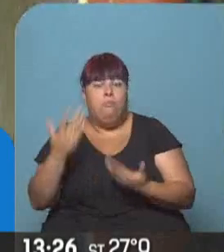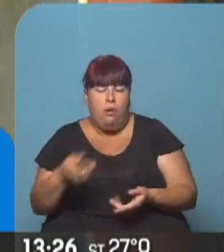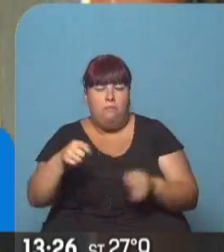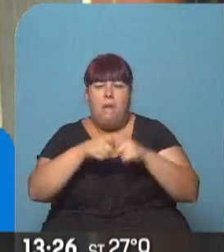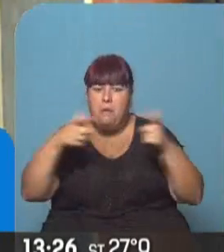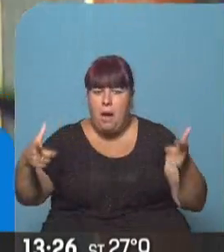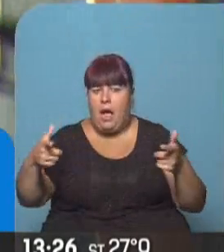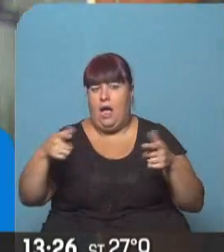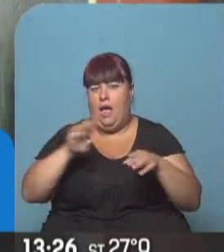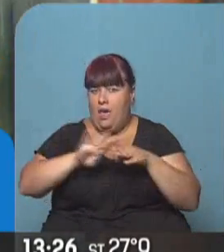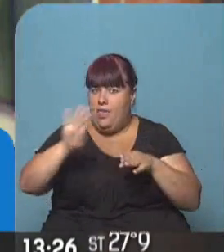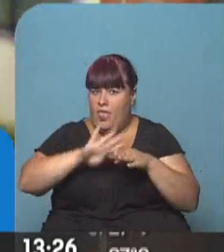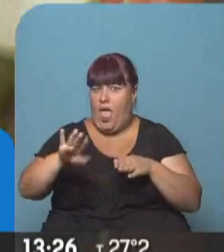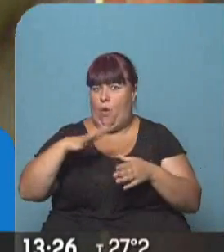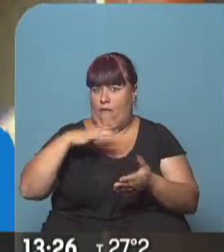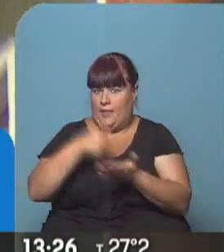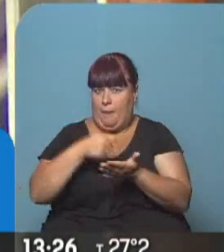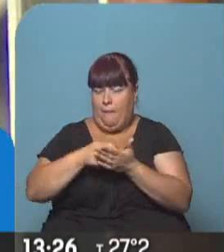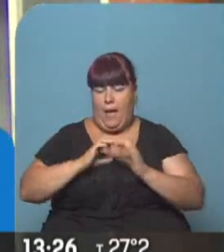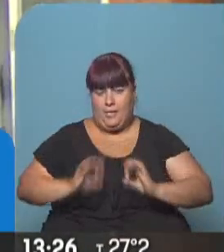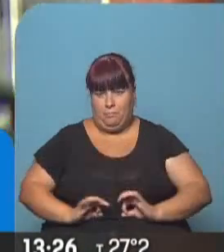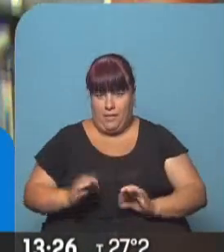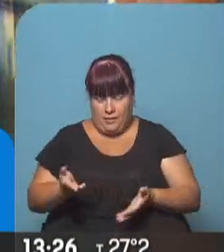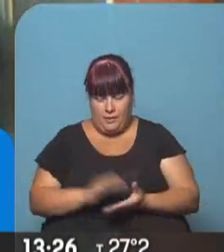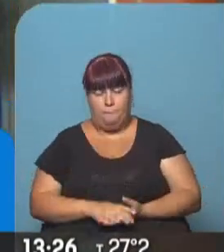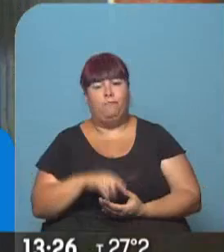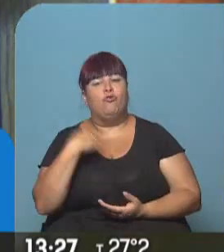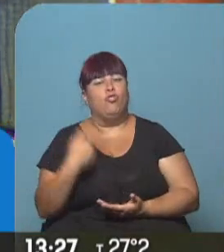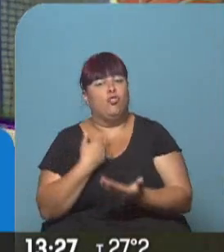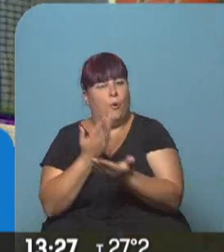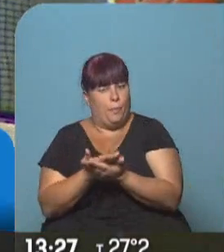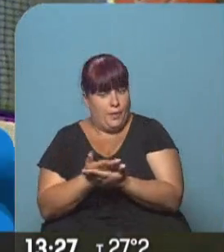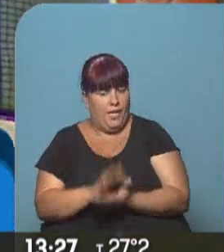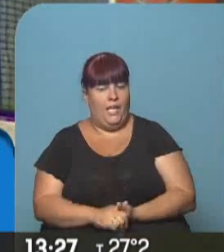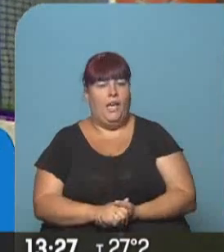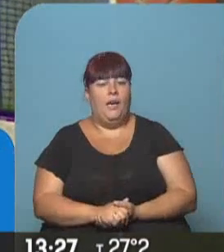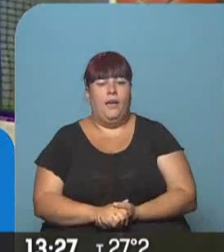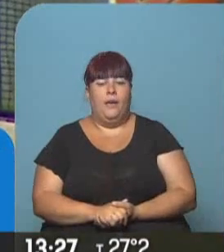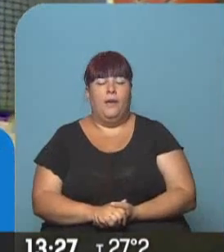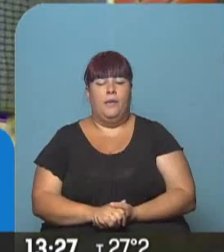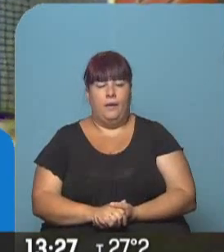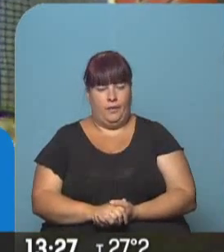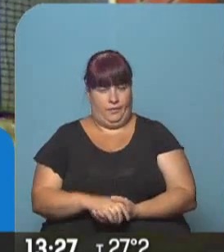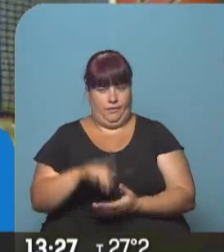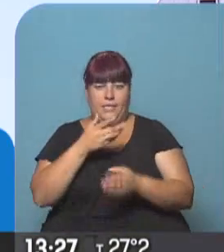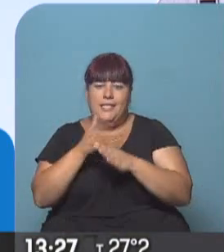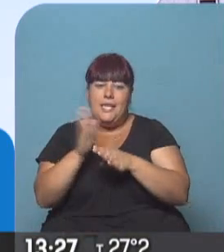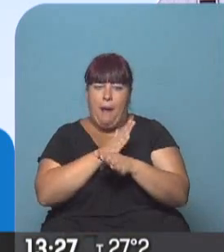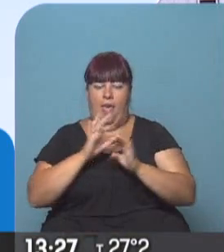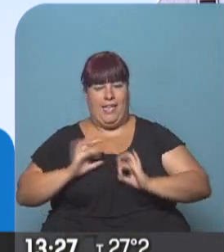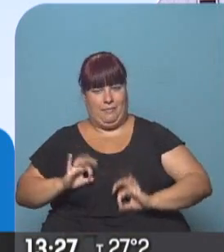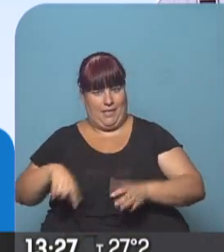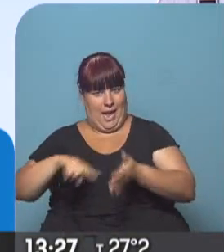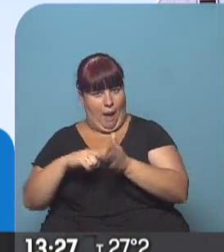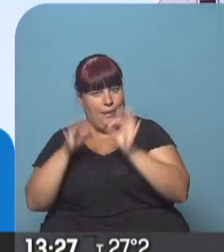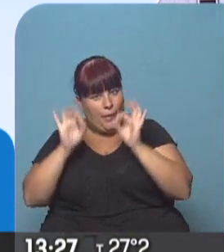eso es que hay tanto atraso en el pago de las expensas. Nosotros lo que estamos proponiendo es que se discriminen las expensas en la Ciudad de Buenos